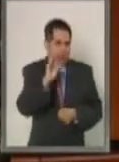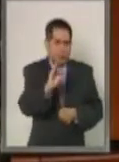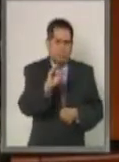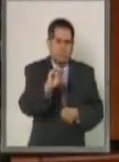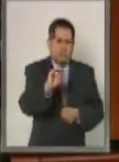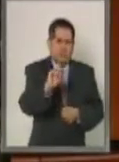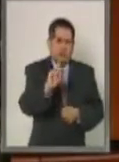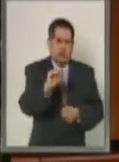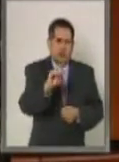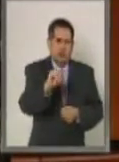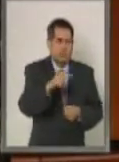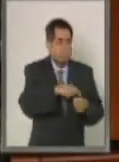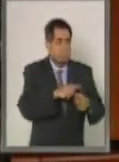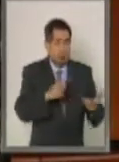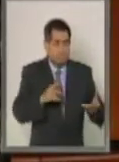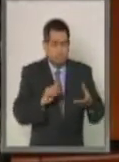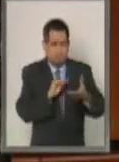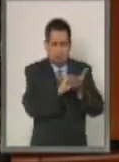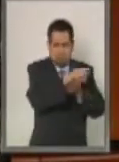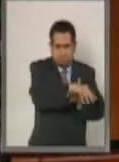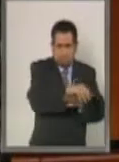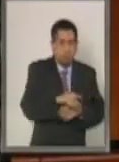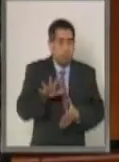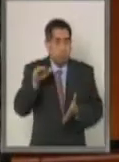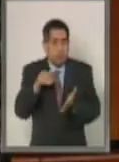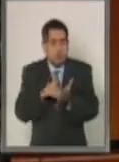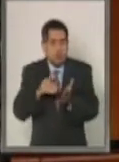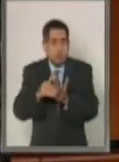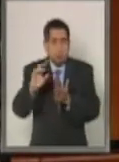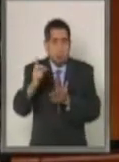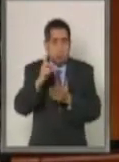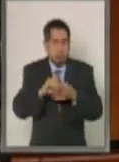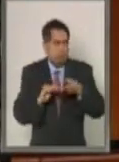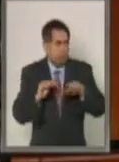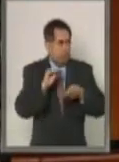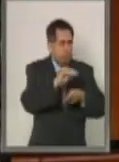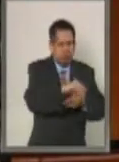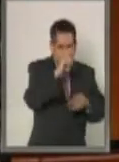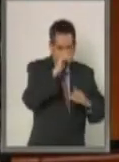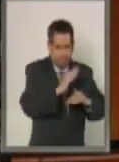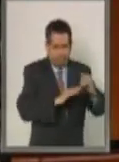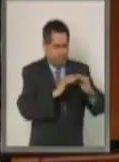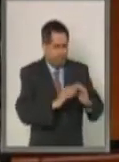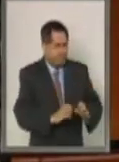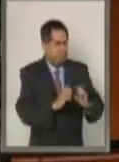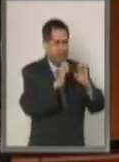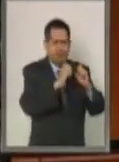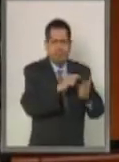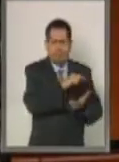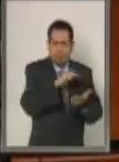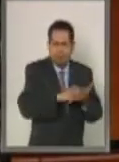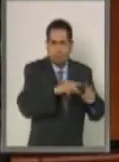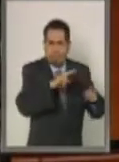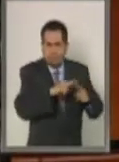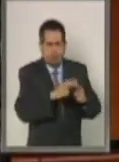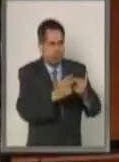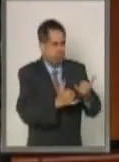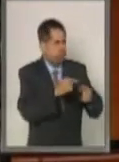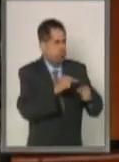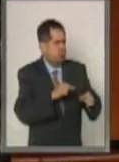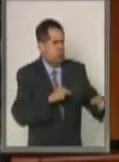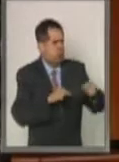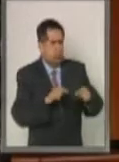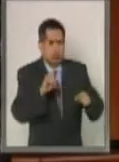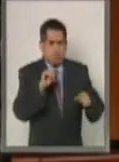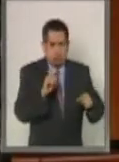mil millones de dólares en sectores como construcción, centros recreativos,